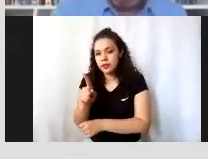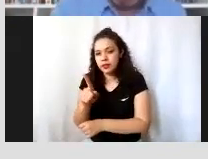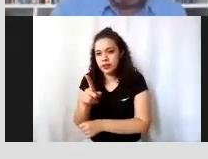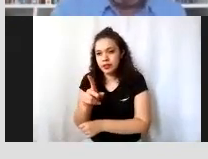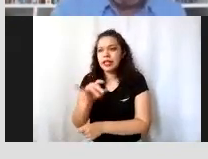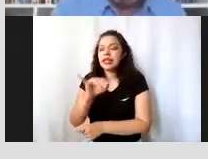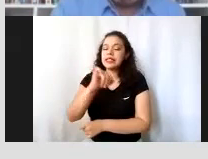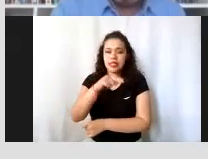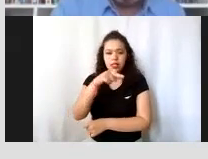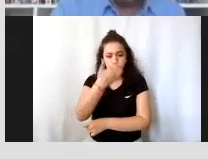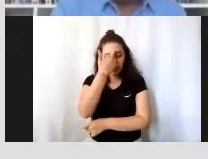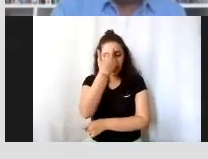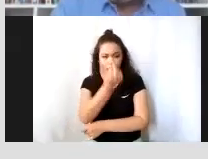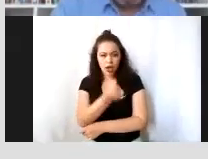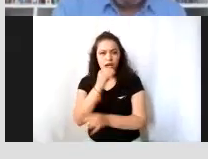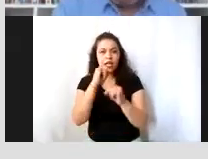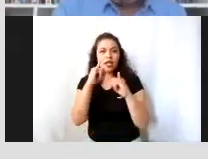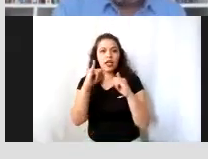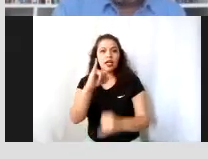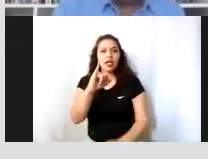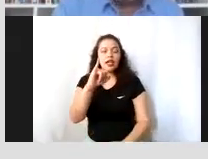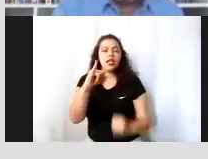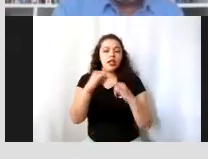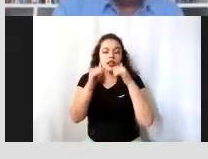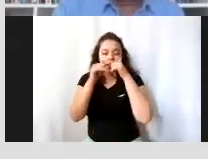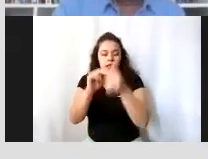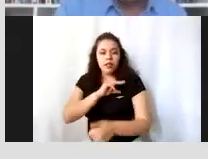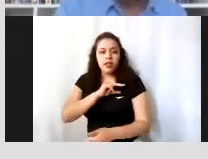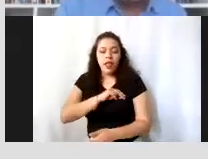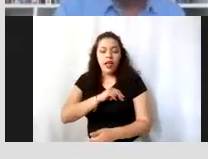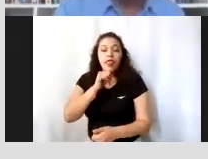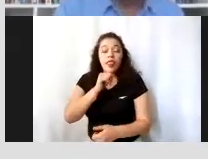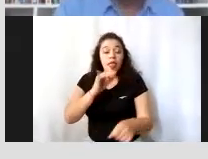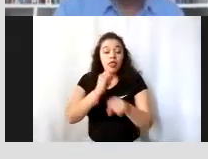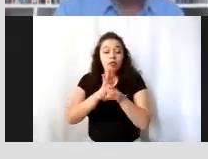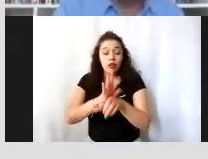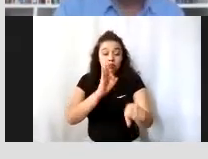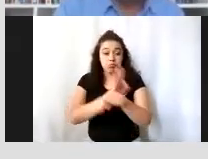efectivamente esta institución de asistencia privada no protegió los datos personales o sí lo hizo.